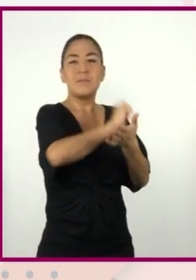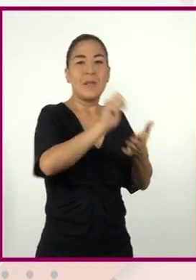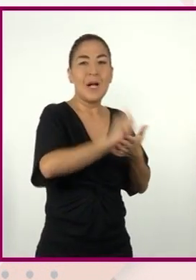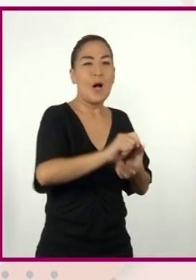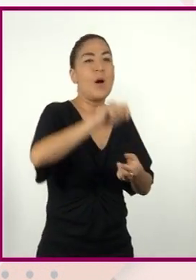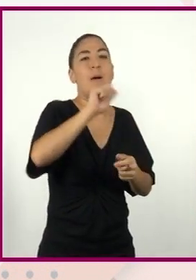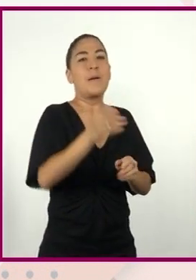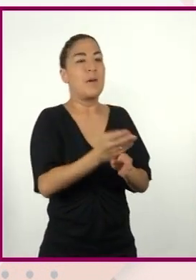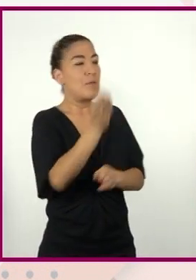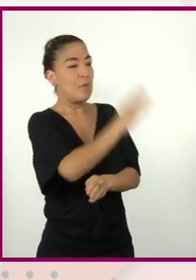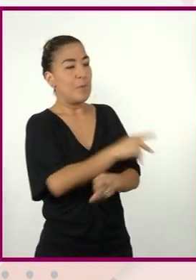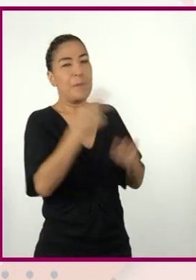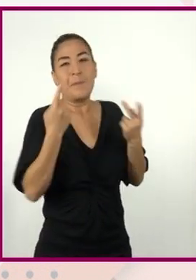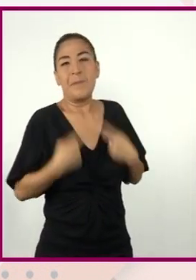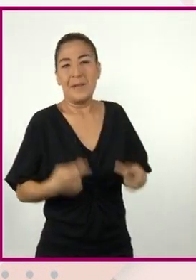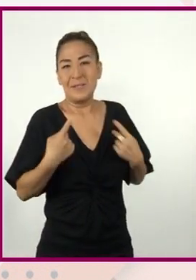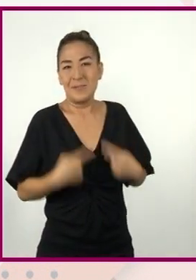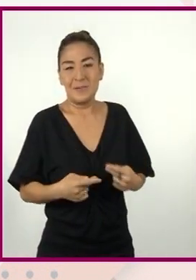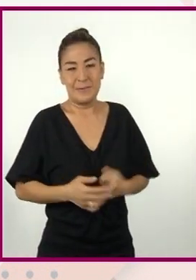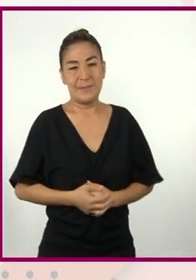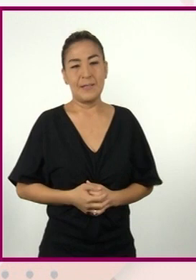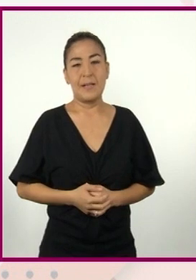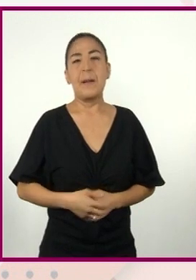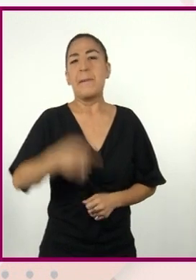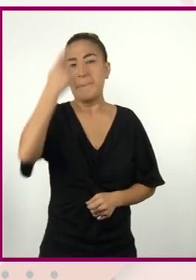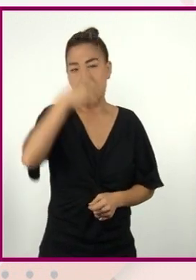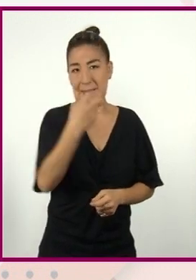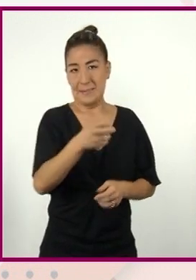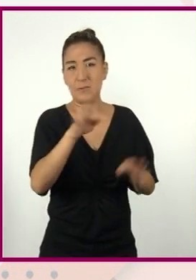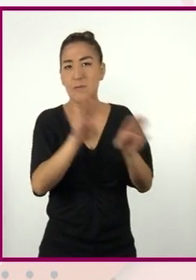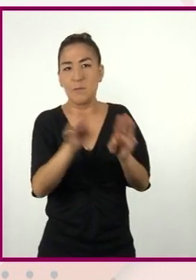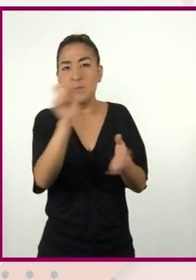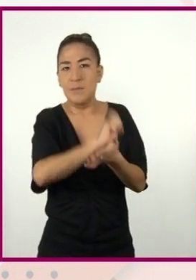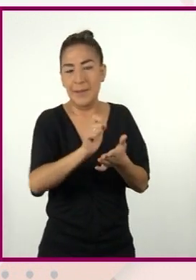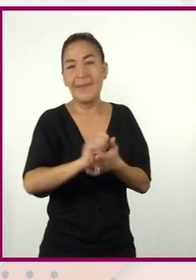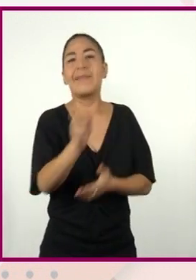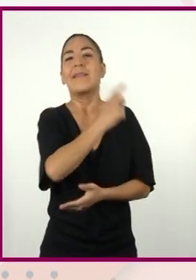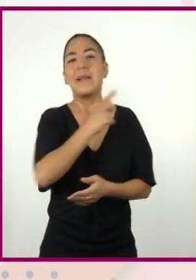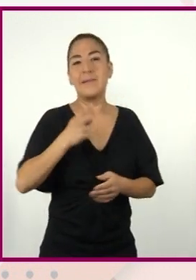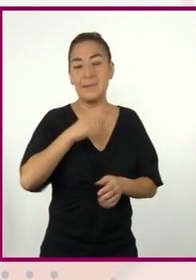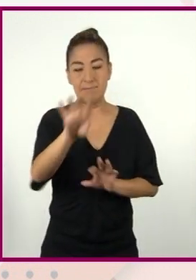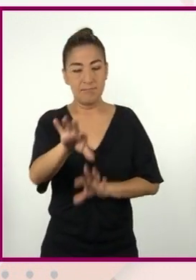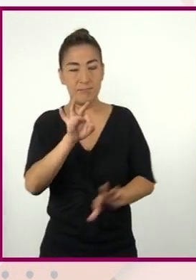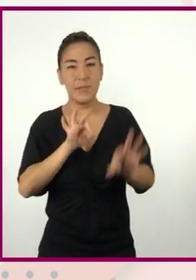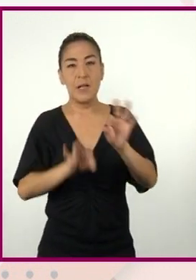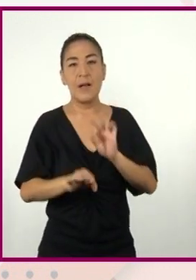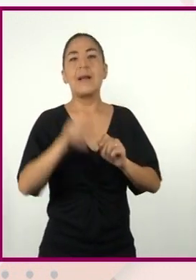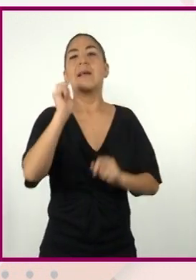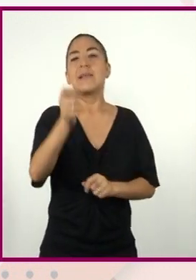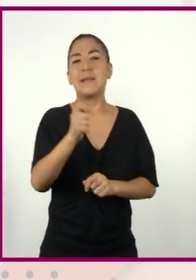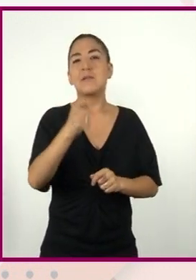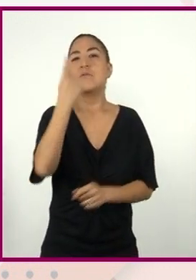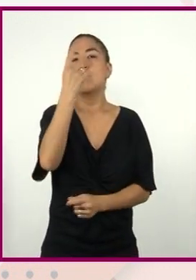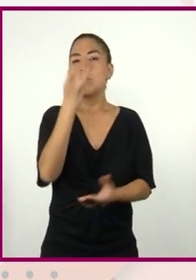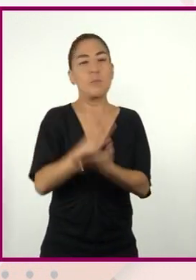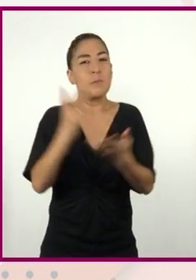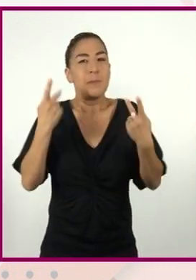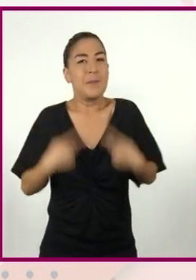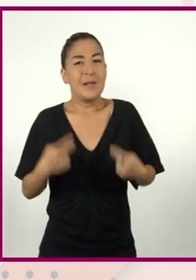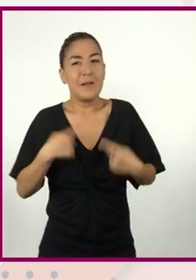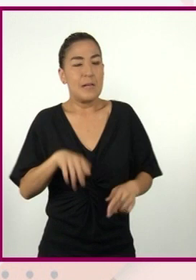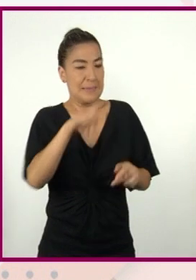vida de una persona. Para su elaboración, debemos seleccionar un personaje del cual